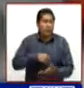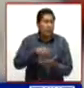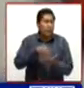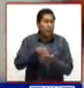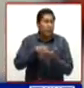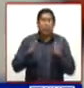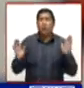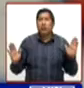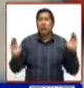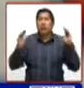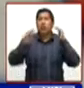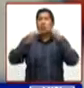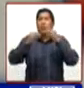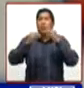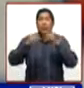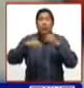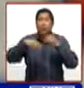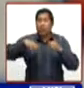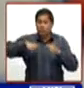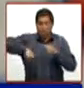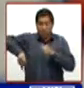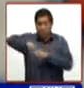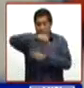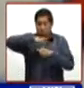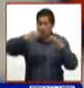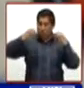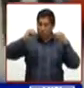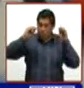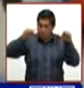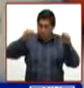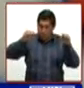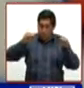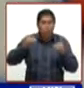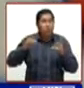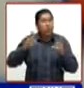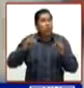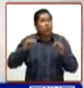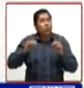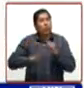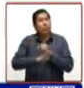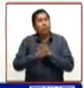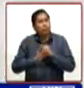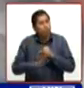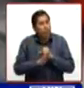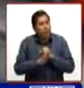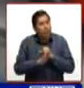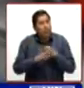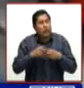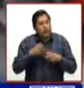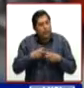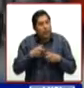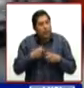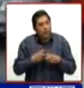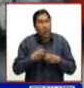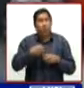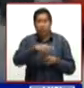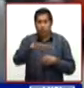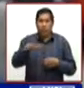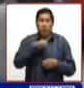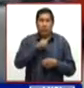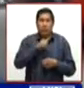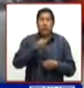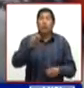Centro de la ciudad de La Paz, centros comerciales que se ven lamentablemente preocupados por la inseguridad que se vive. Y esta es la zona de